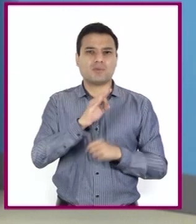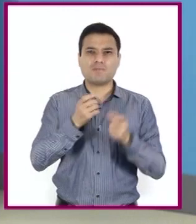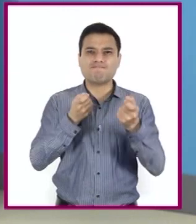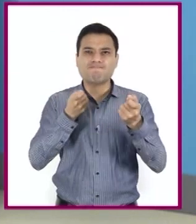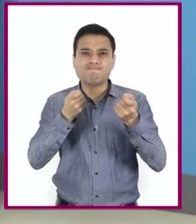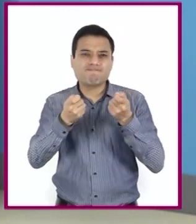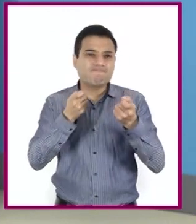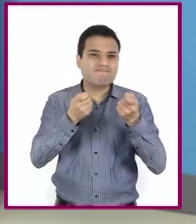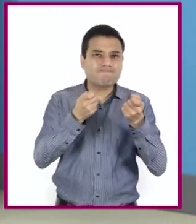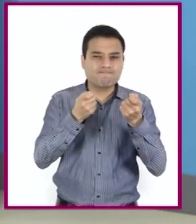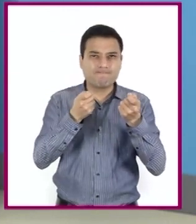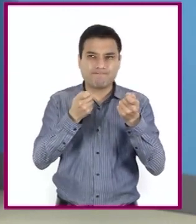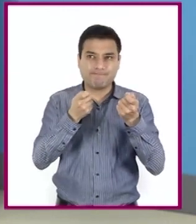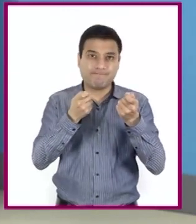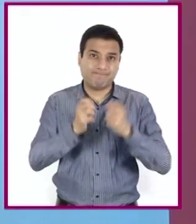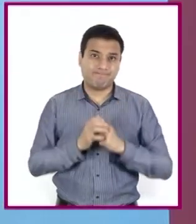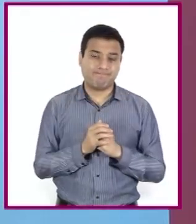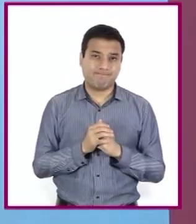territorios colonizados.